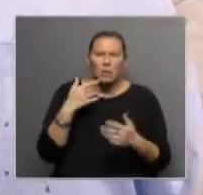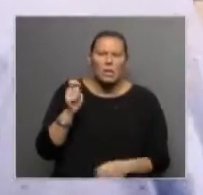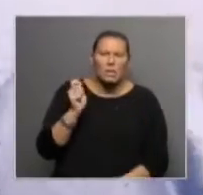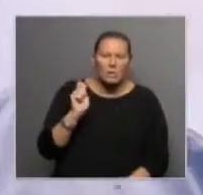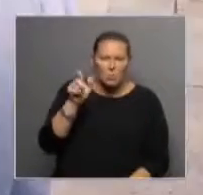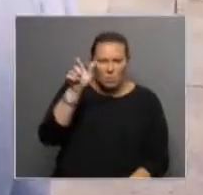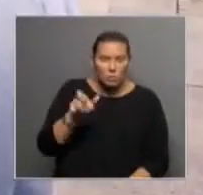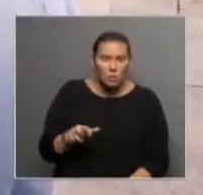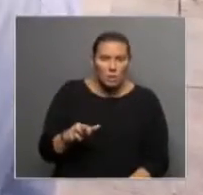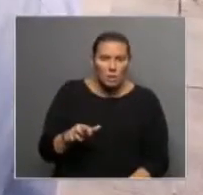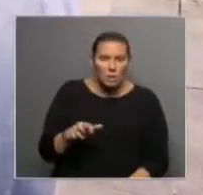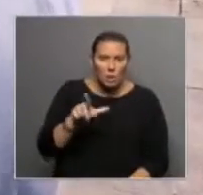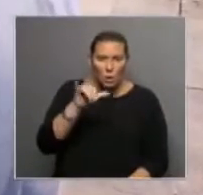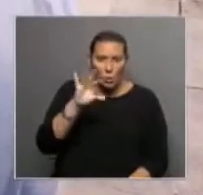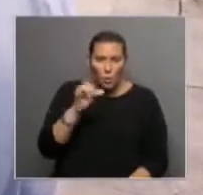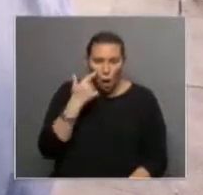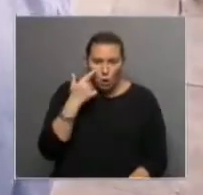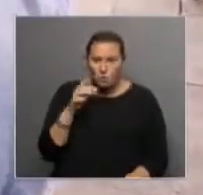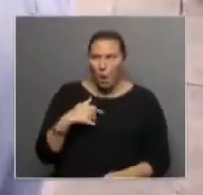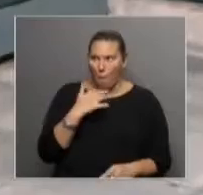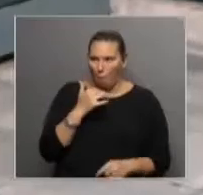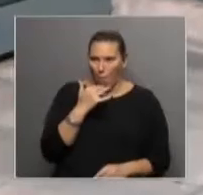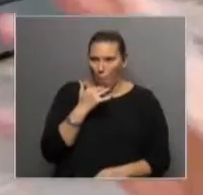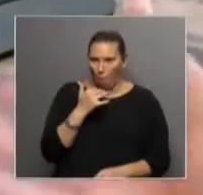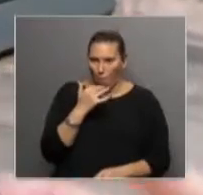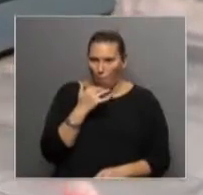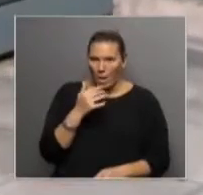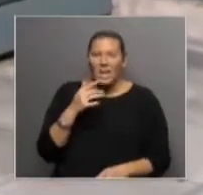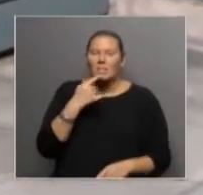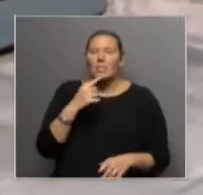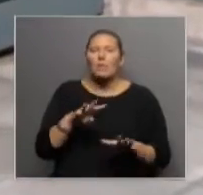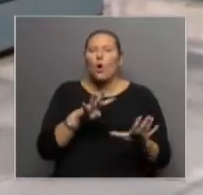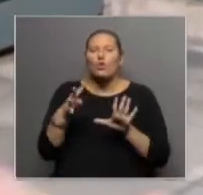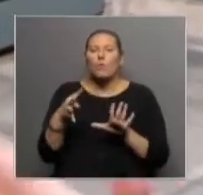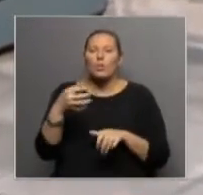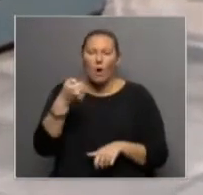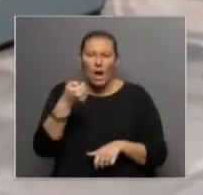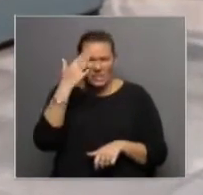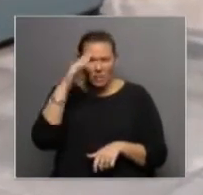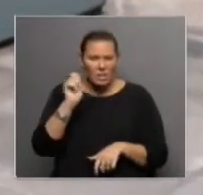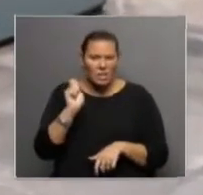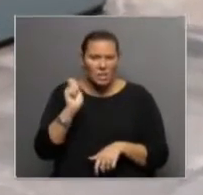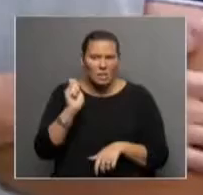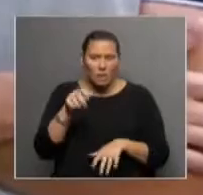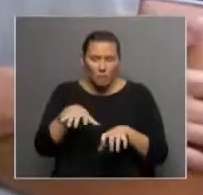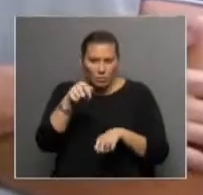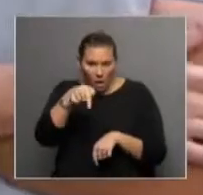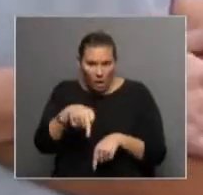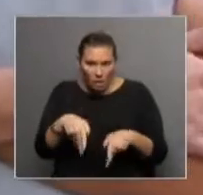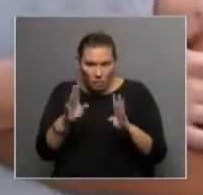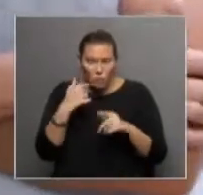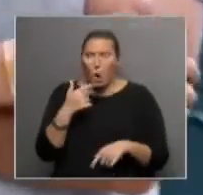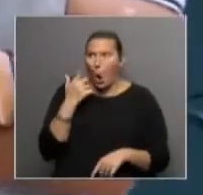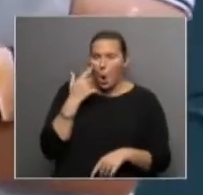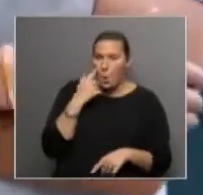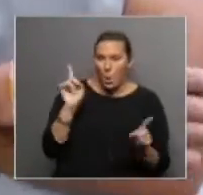la verdad que ni idea. Ni idea. Ni idea. Ni idea. Si te dijera el noveno A, ¿sabés quién vive? No. No lo